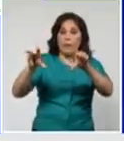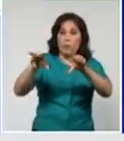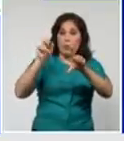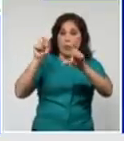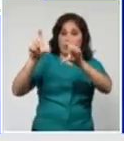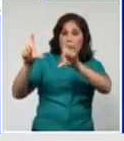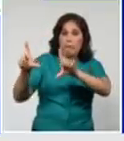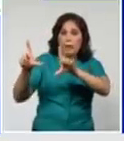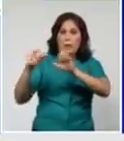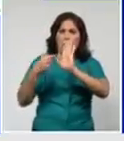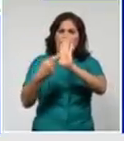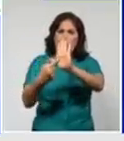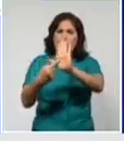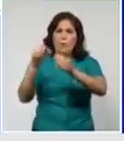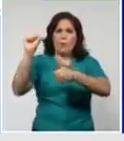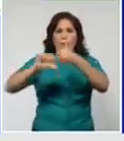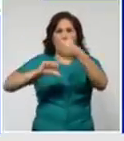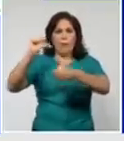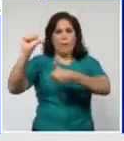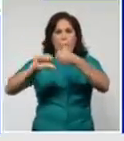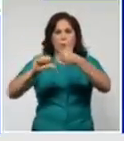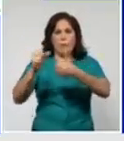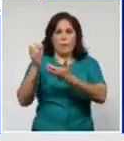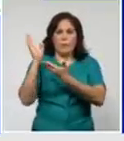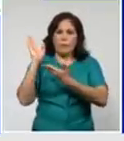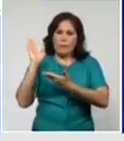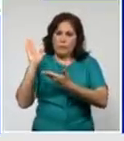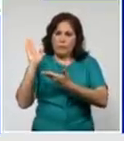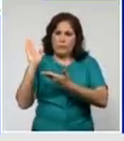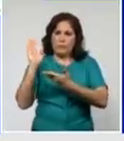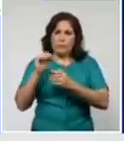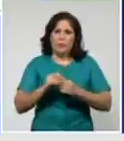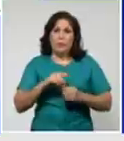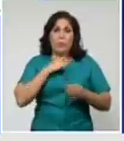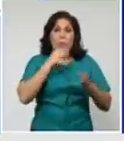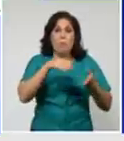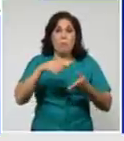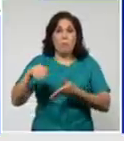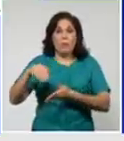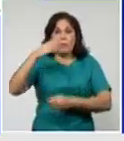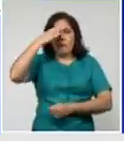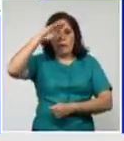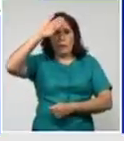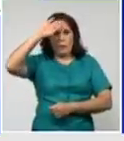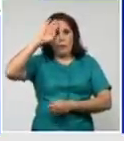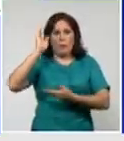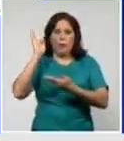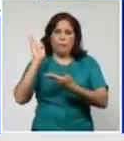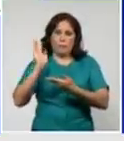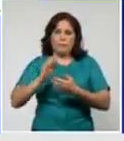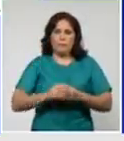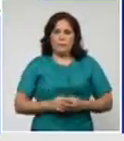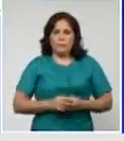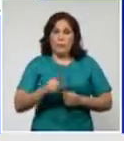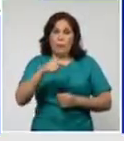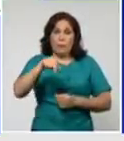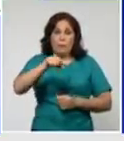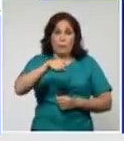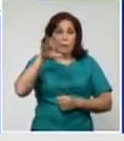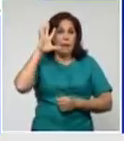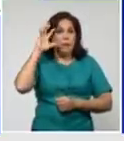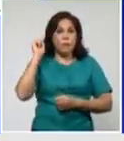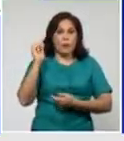que mostrar el comportamiento de los fallecidos en nuestro país. Ahí ustedes ven cómo